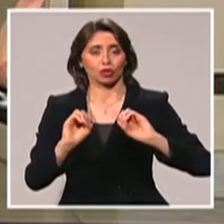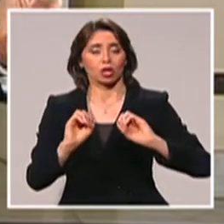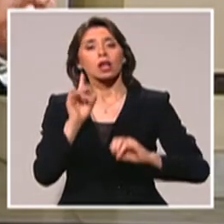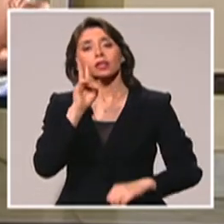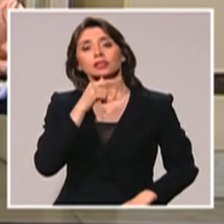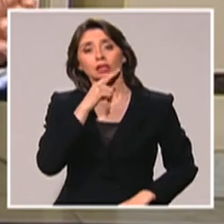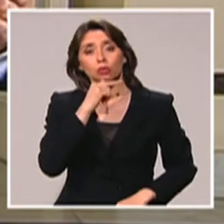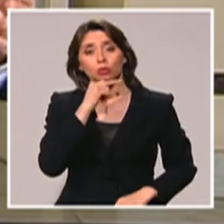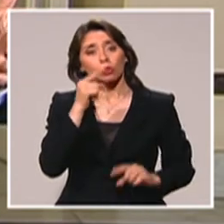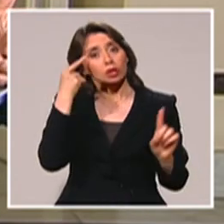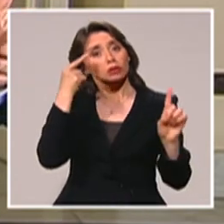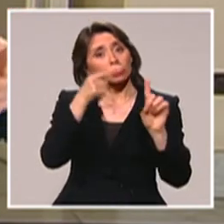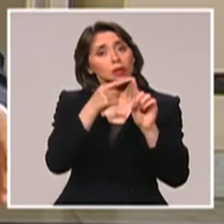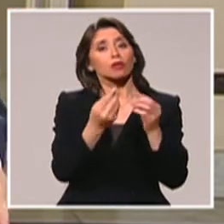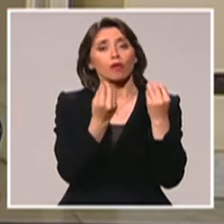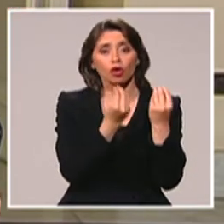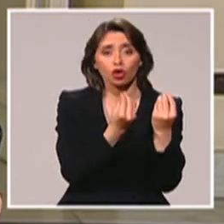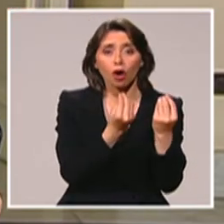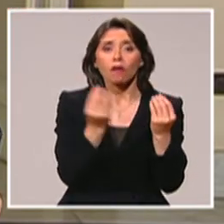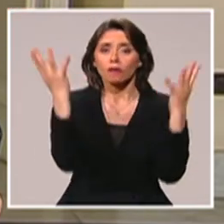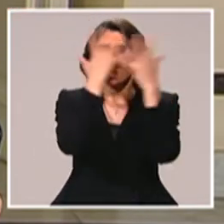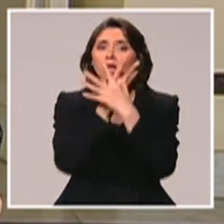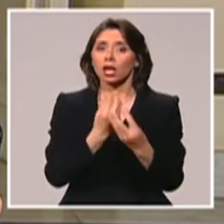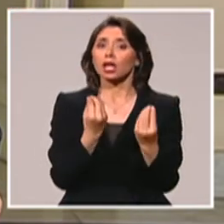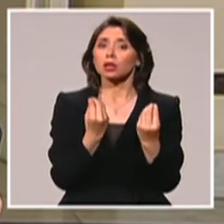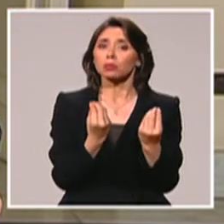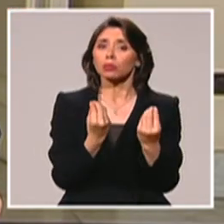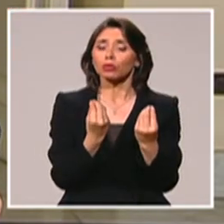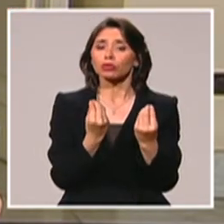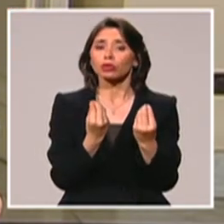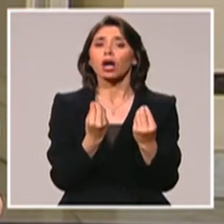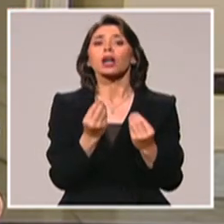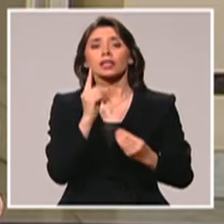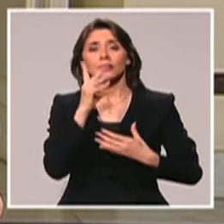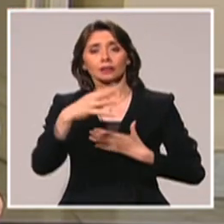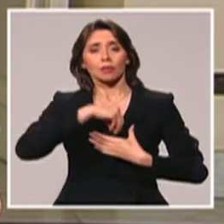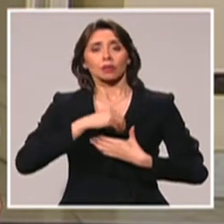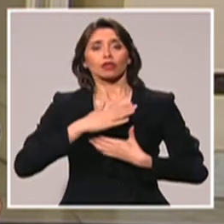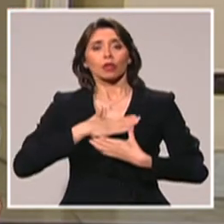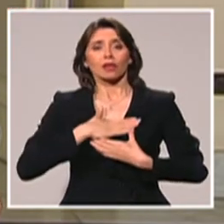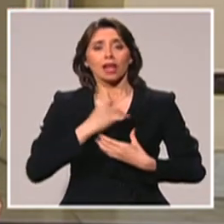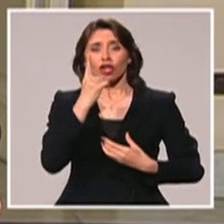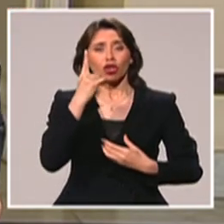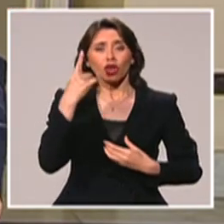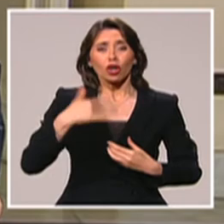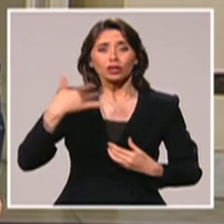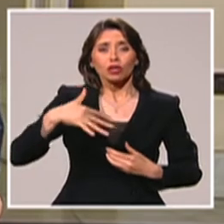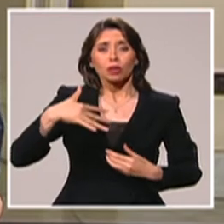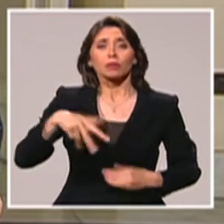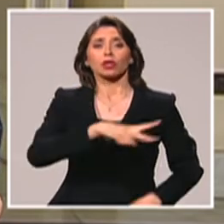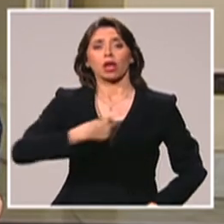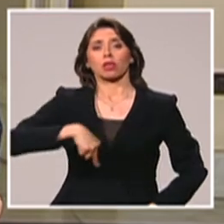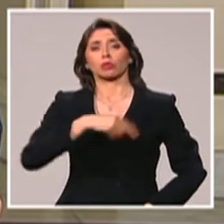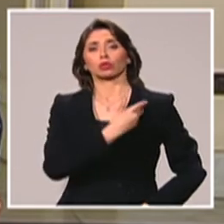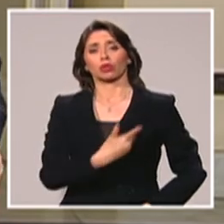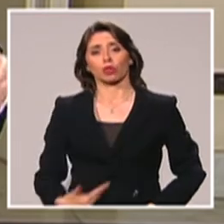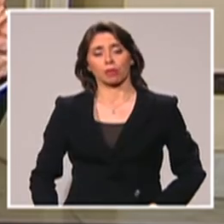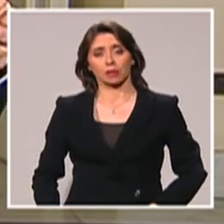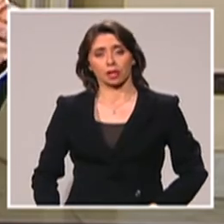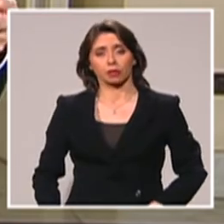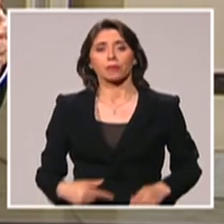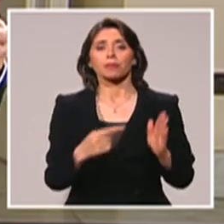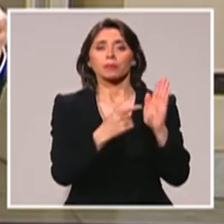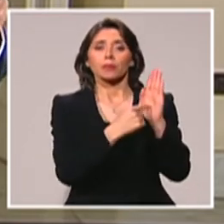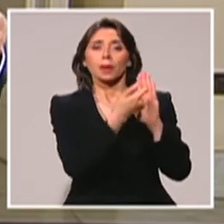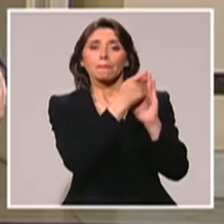sin duda una causa noble y hermosa está en el corazón de las prioridades de nuestro gobierno el presupuesto